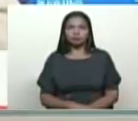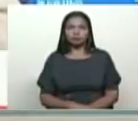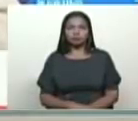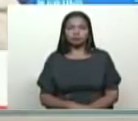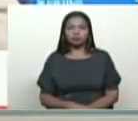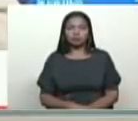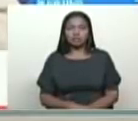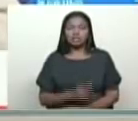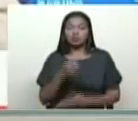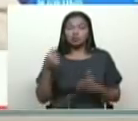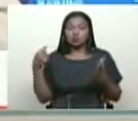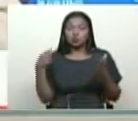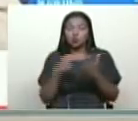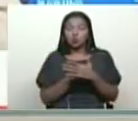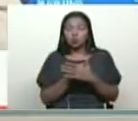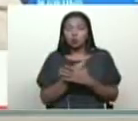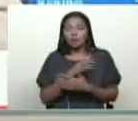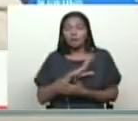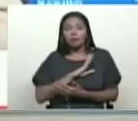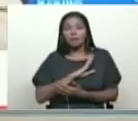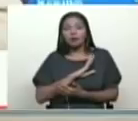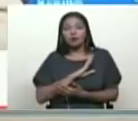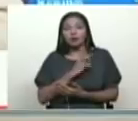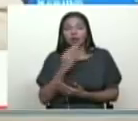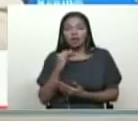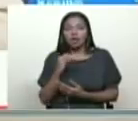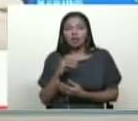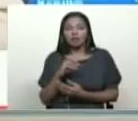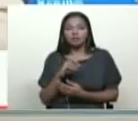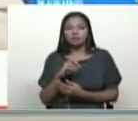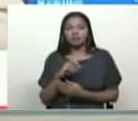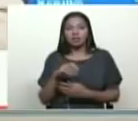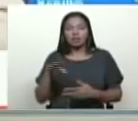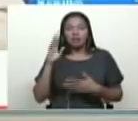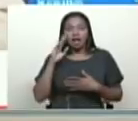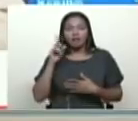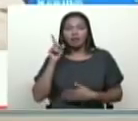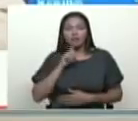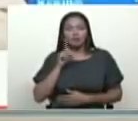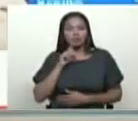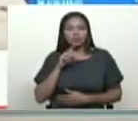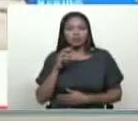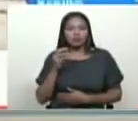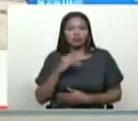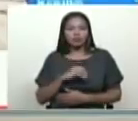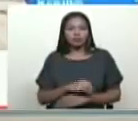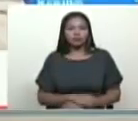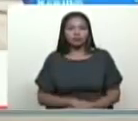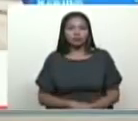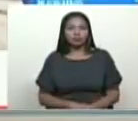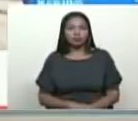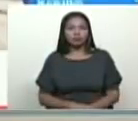Fue un golpe pretendido con el engaño, la intriga, la mentira.